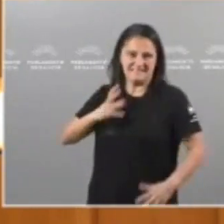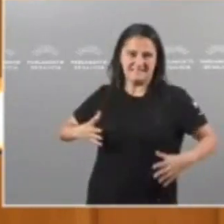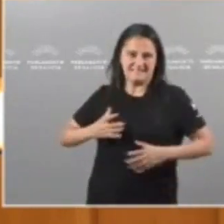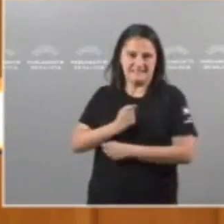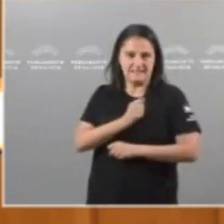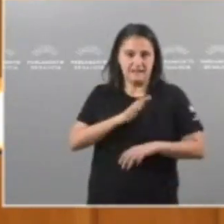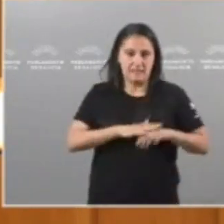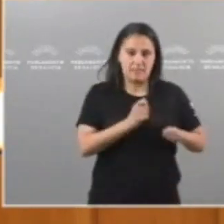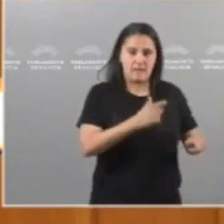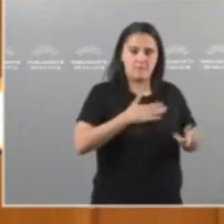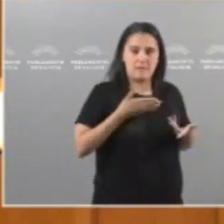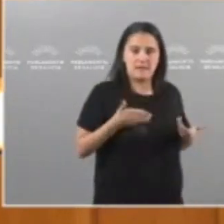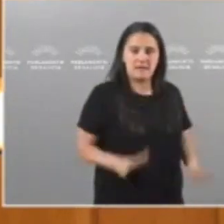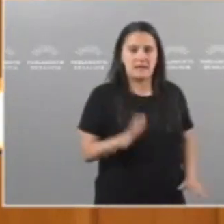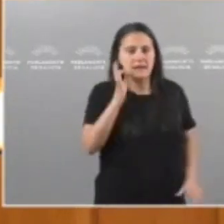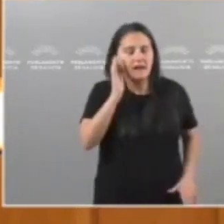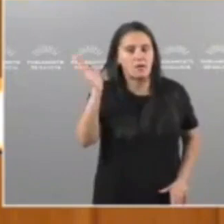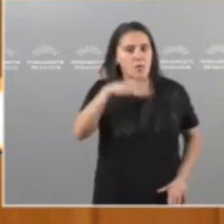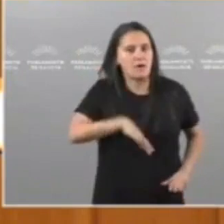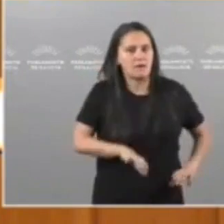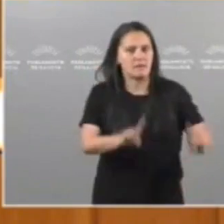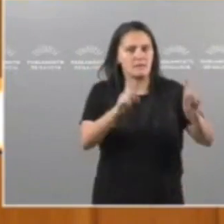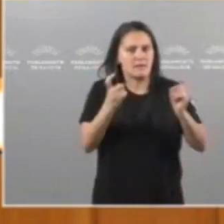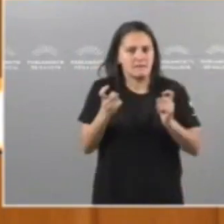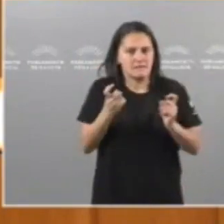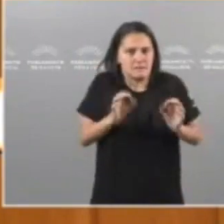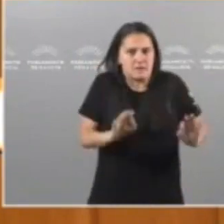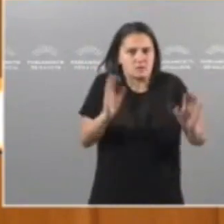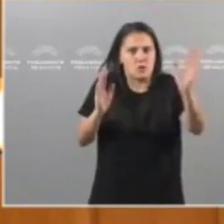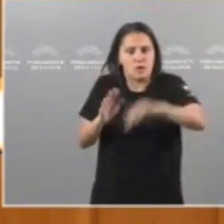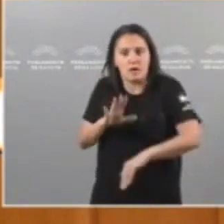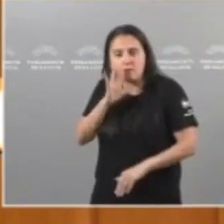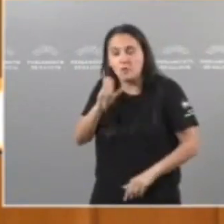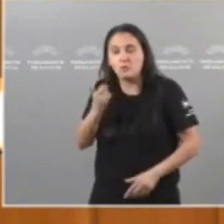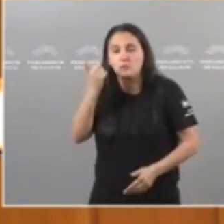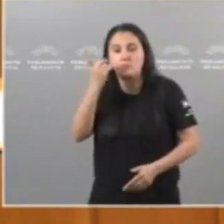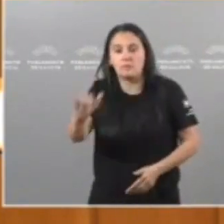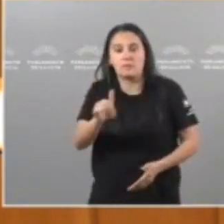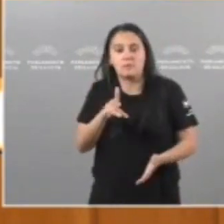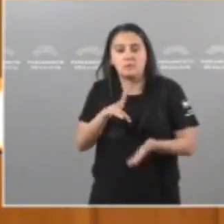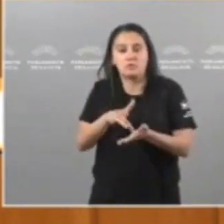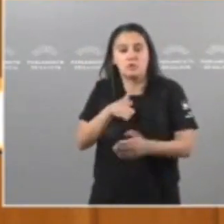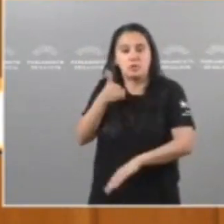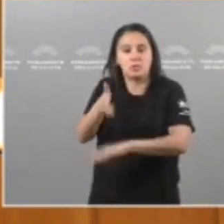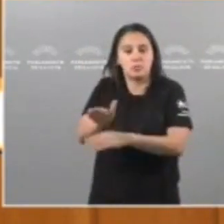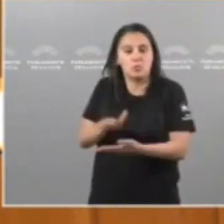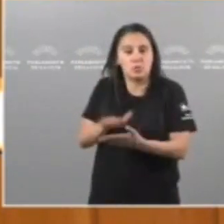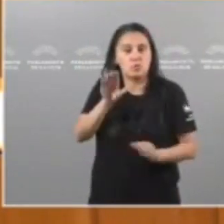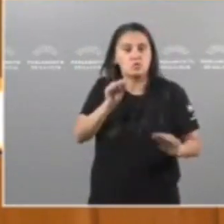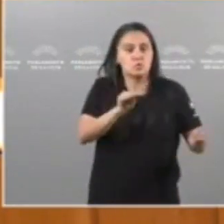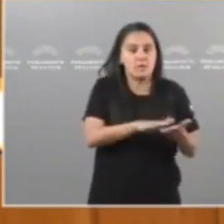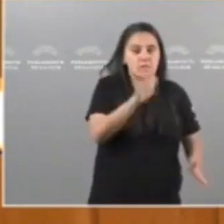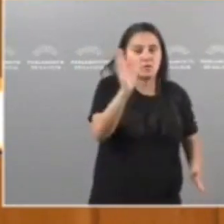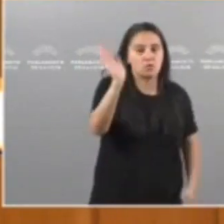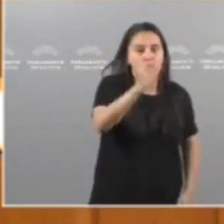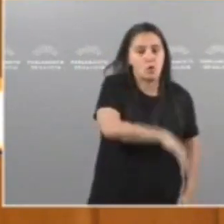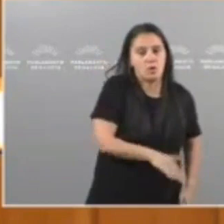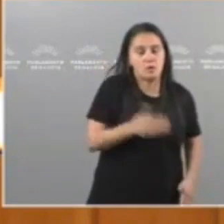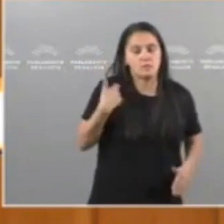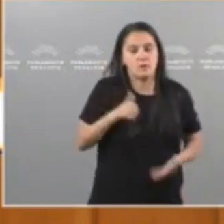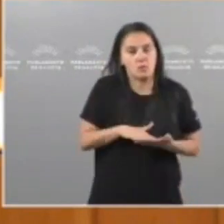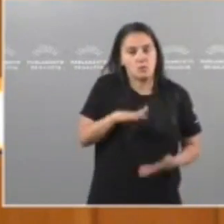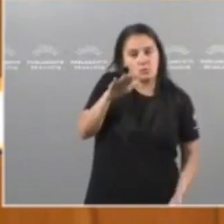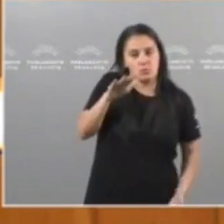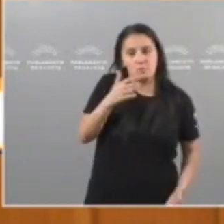para a miña filla que por sorte non ten necesidades especiais. Porque a primeira vez que atendeu un puricultor e non a súa pediatra que a estaba atendendo dende o